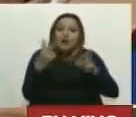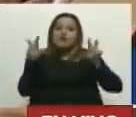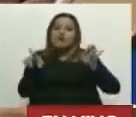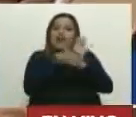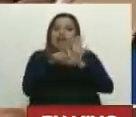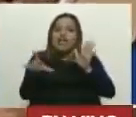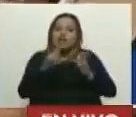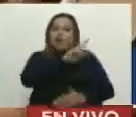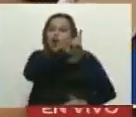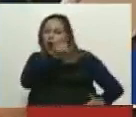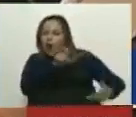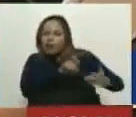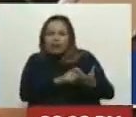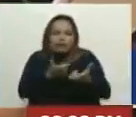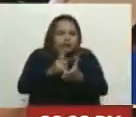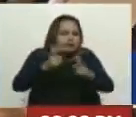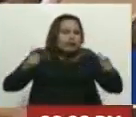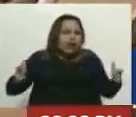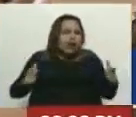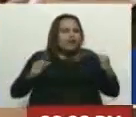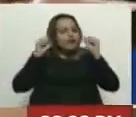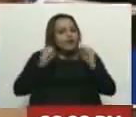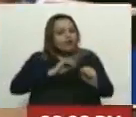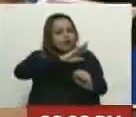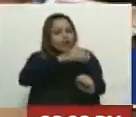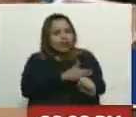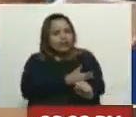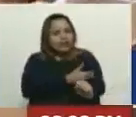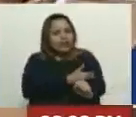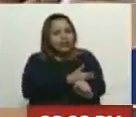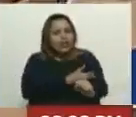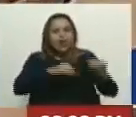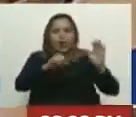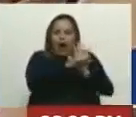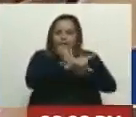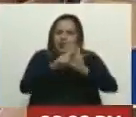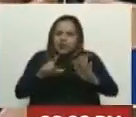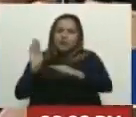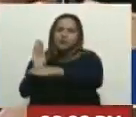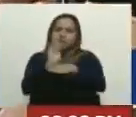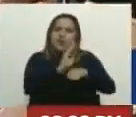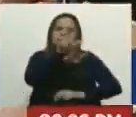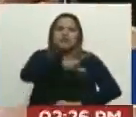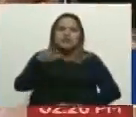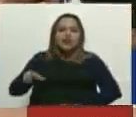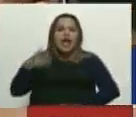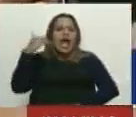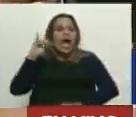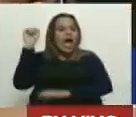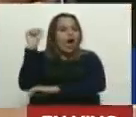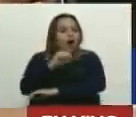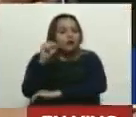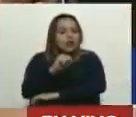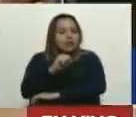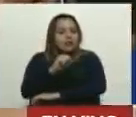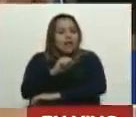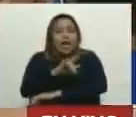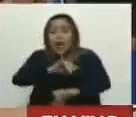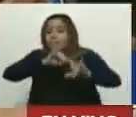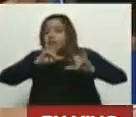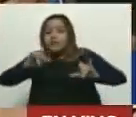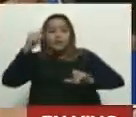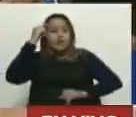lo suficientemente amplio, sólido, blindado, que proteja a las personas con TEA desde el mismo instante en